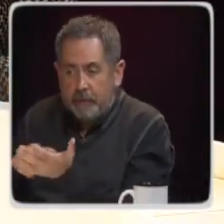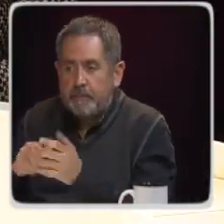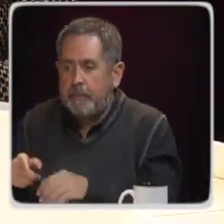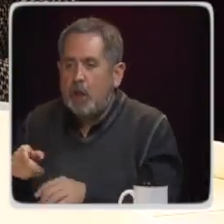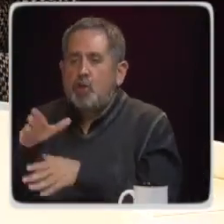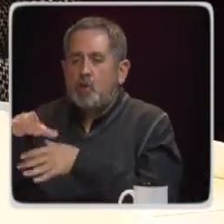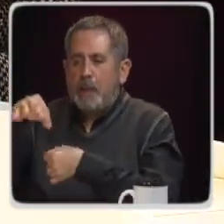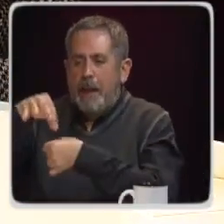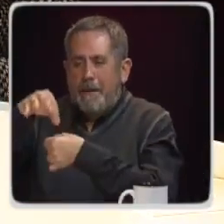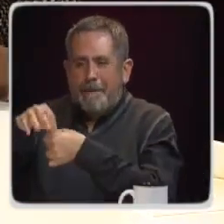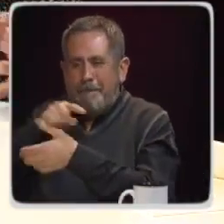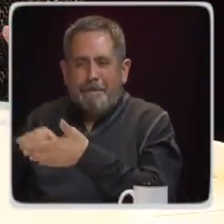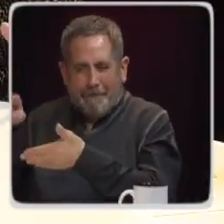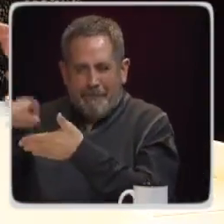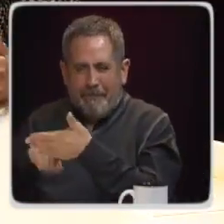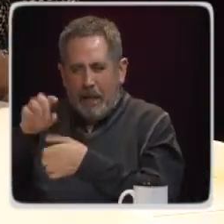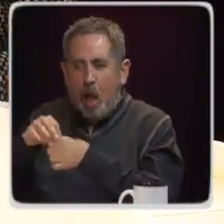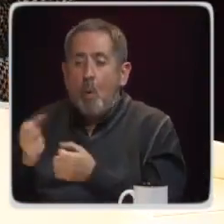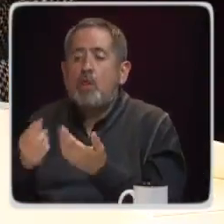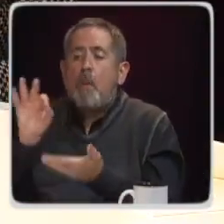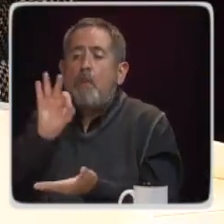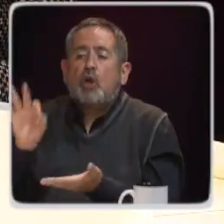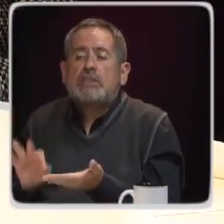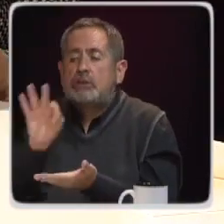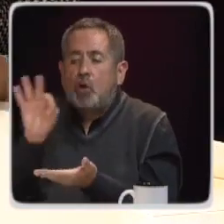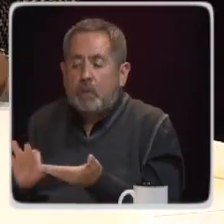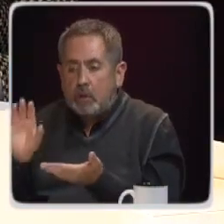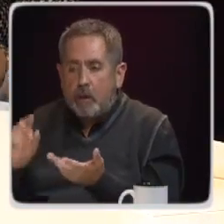cierta influencia de la lengua de señas francesa, es parte de la familia.